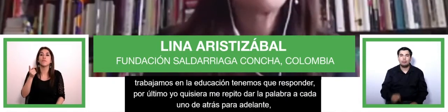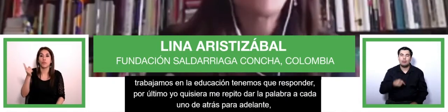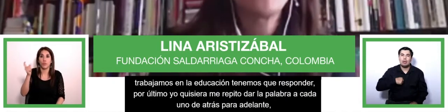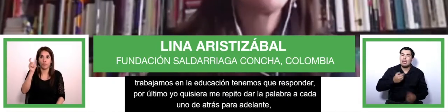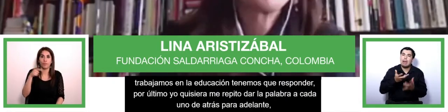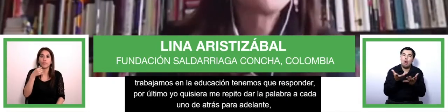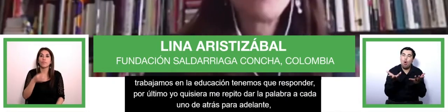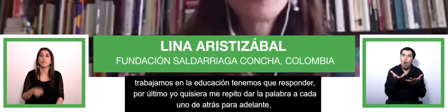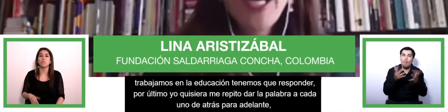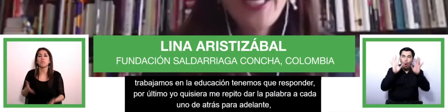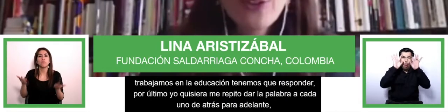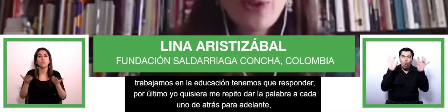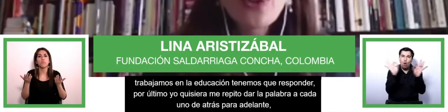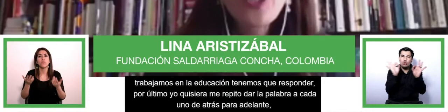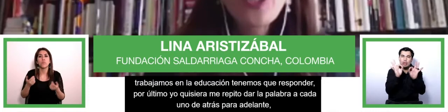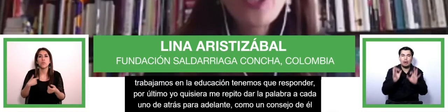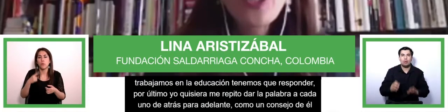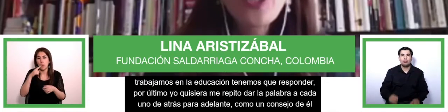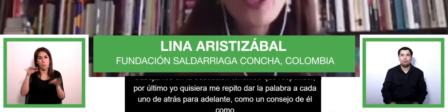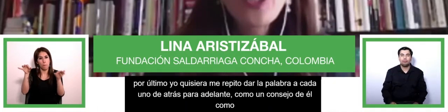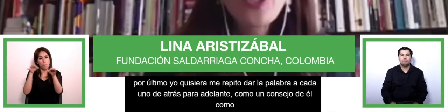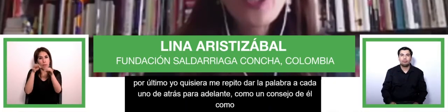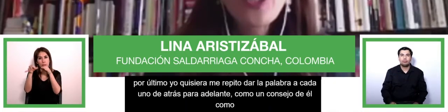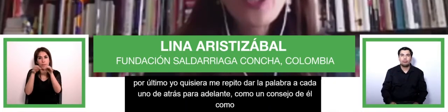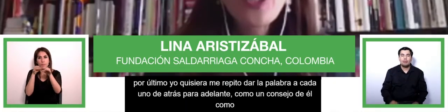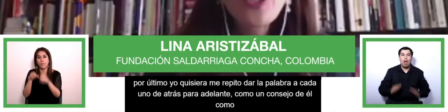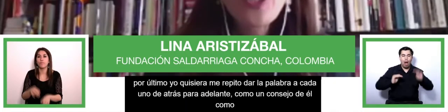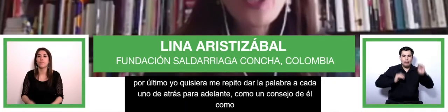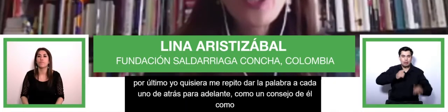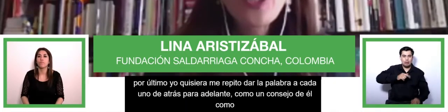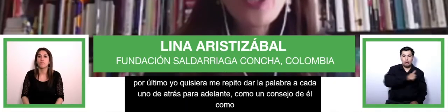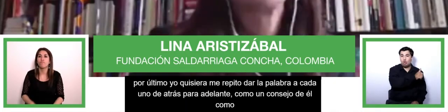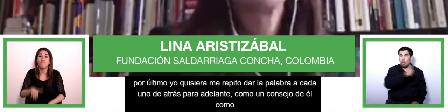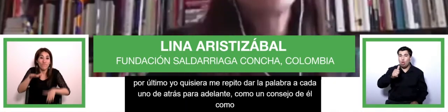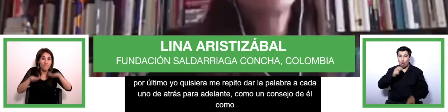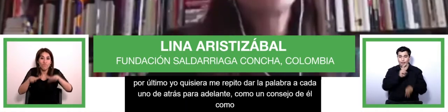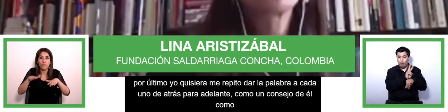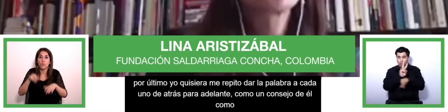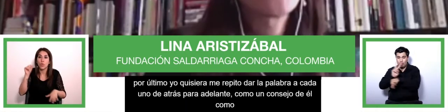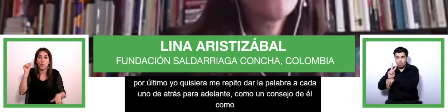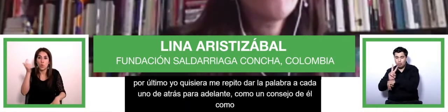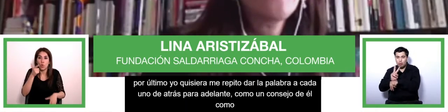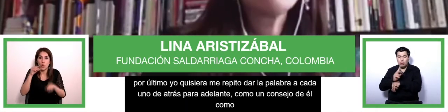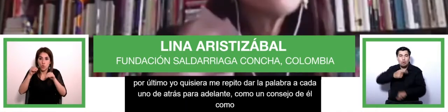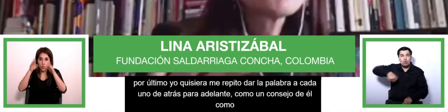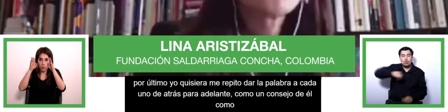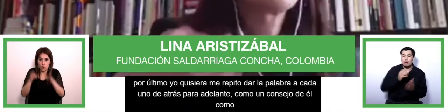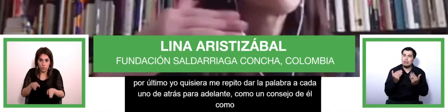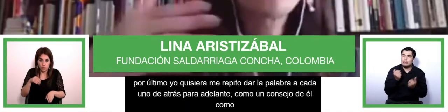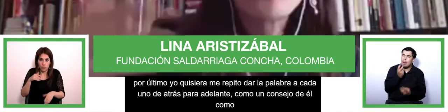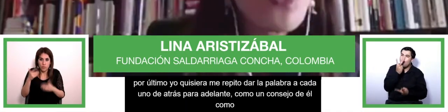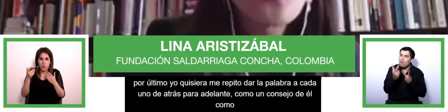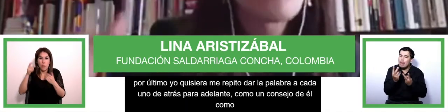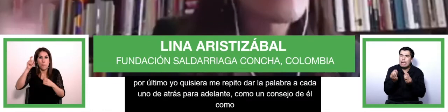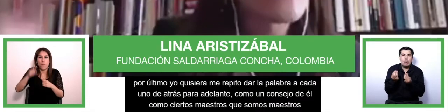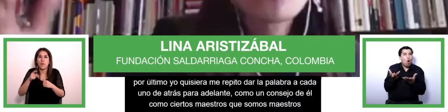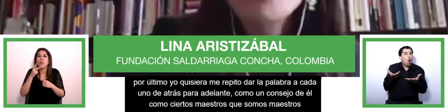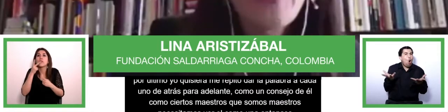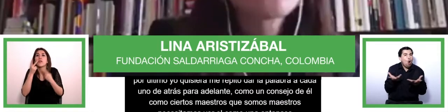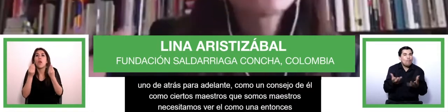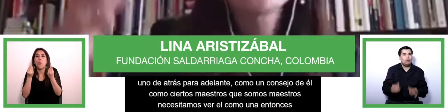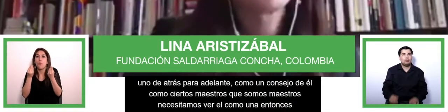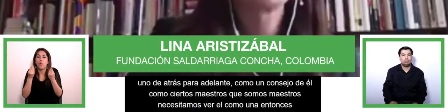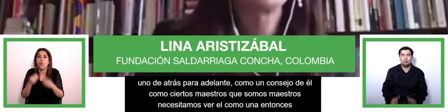veces los que somos maestros necesitamos ver el cómo. Entonces, un consejo para todos los